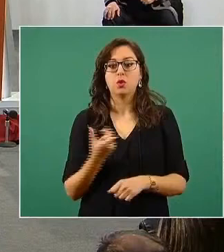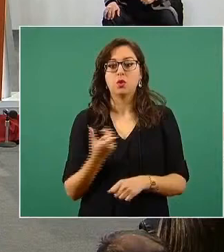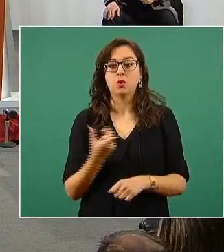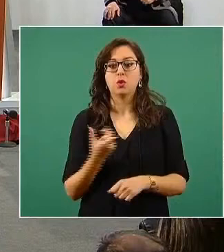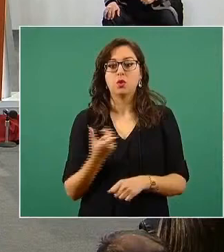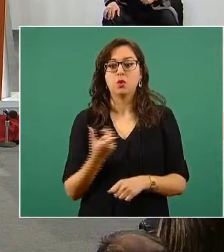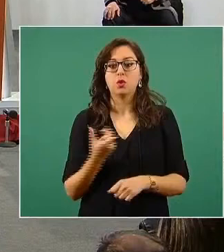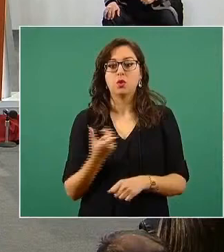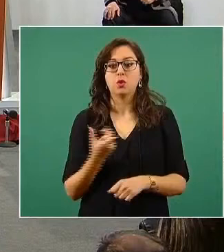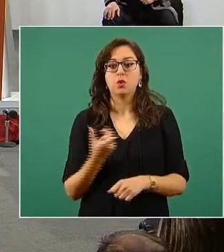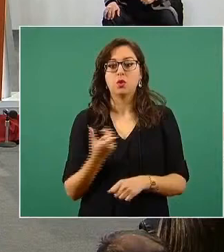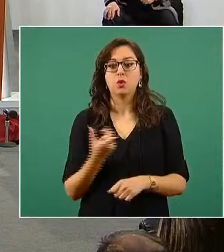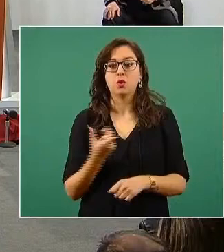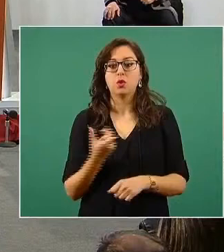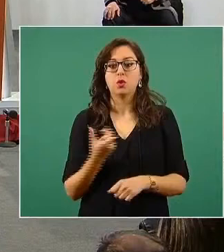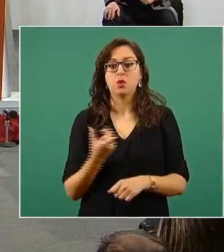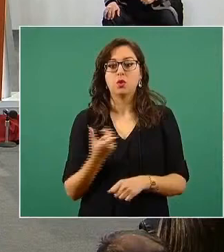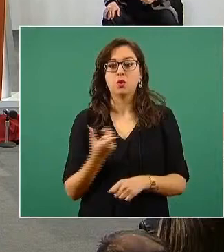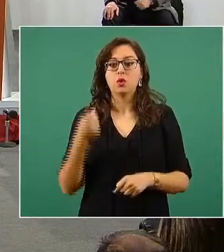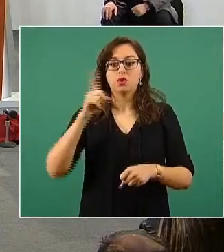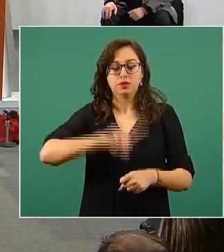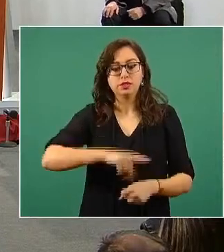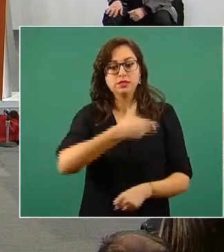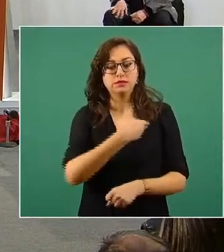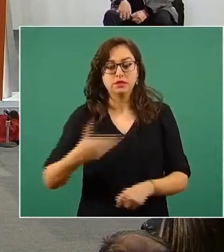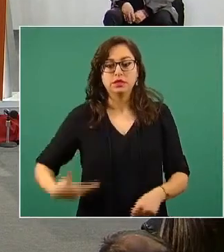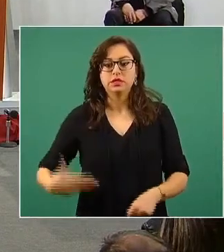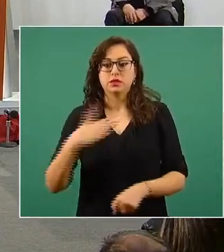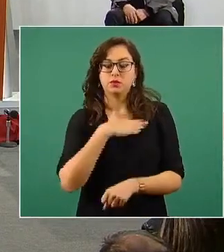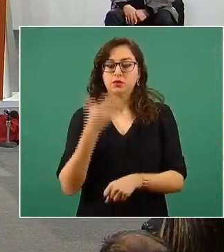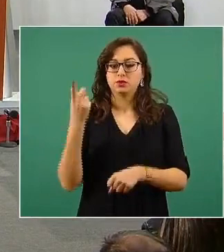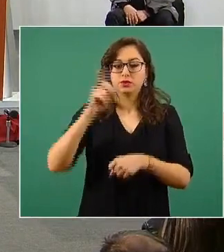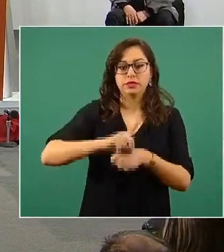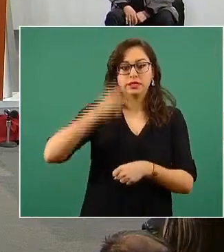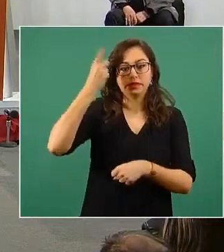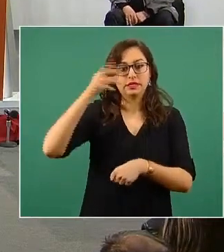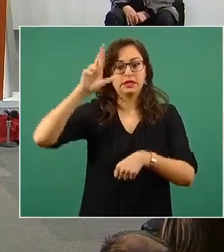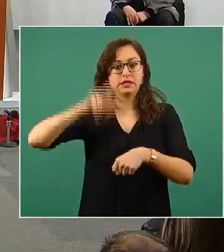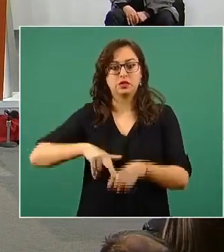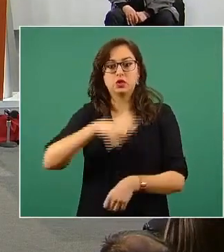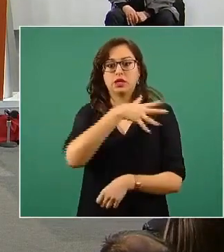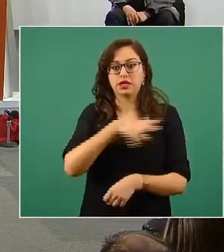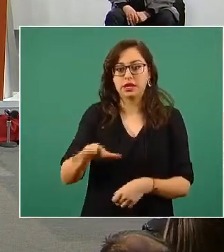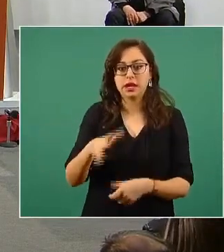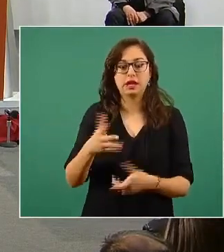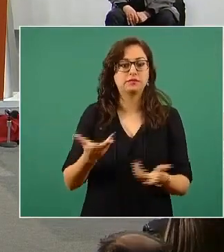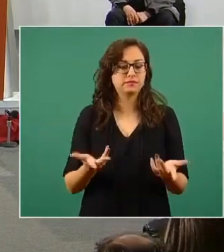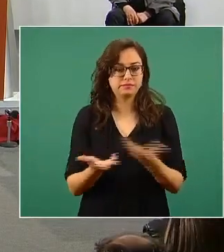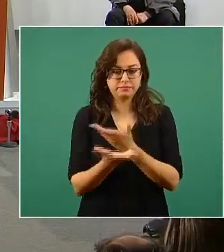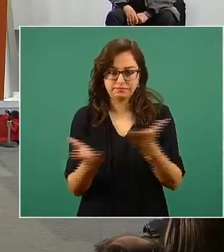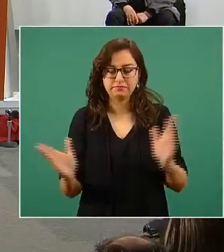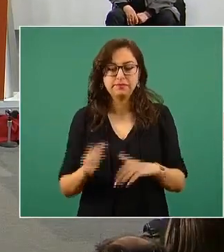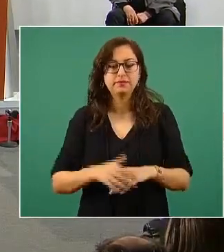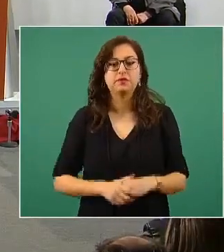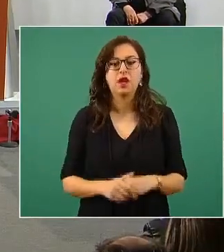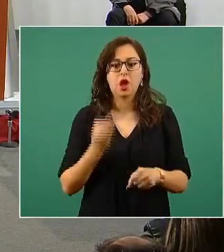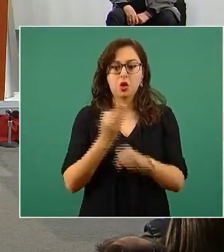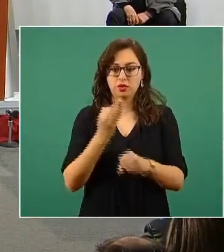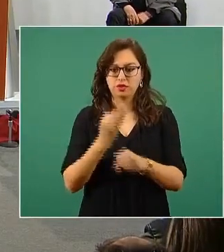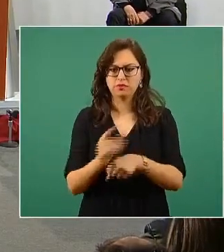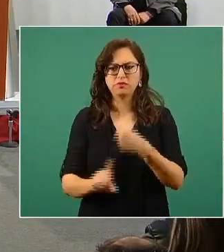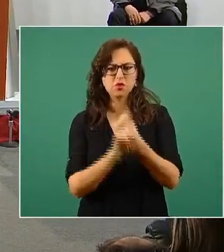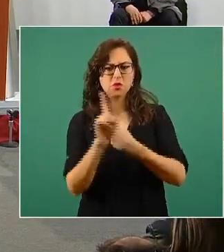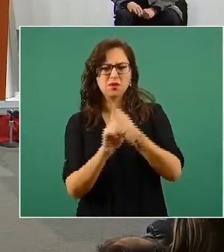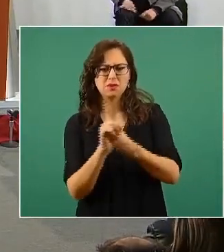Buenos días, director general. Vamos a explicar de manera rápida cuál fue el origen de todo este problema. Le damos por favor